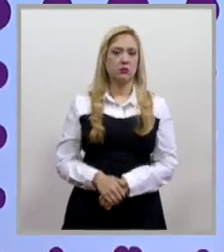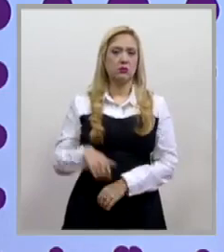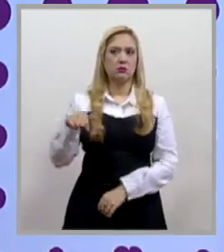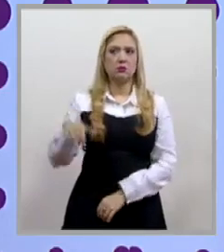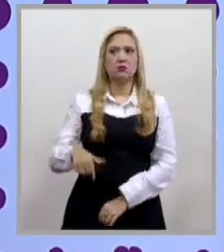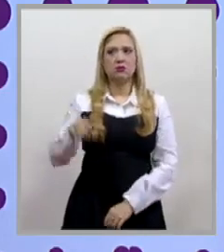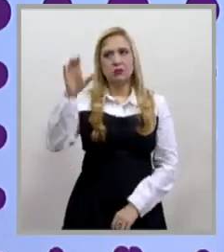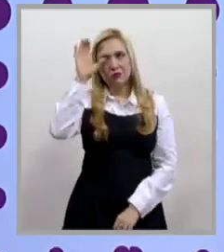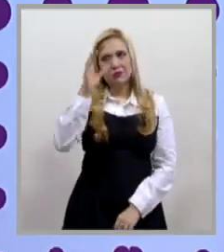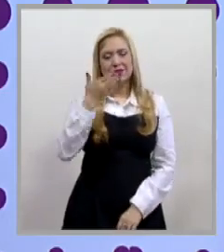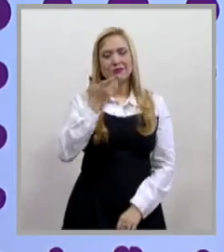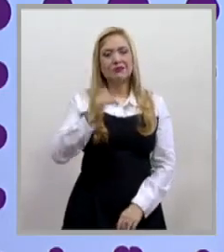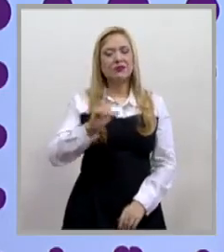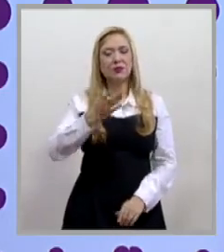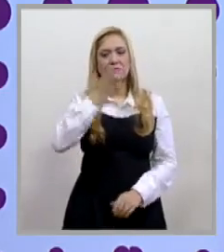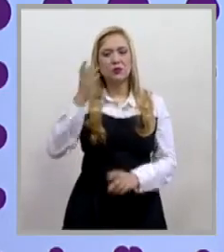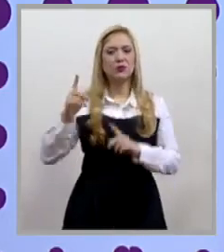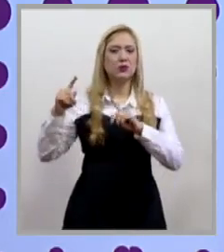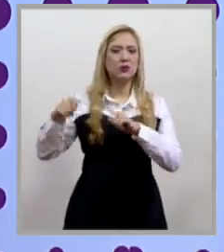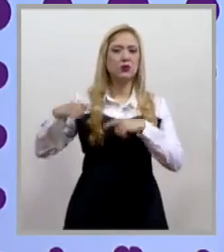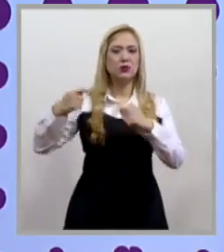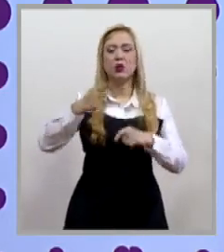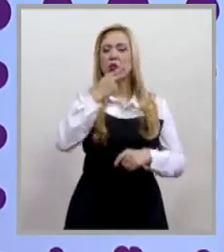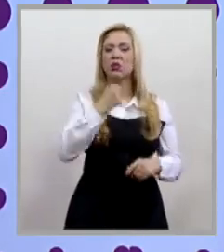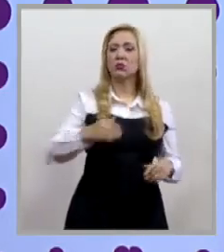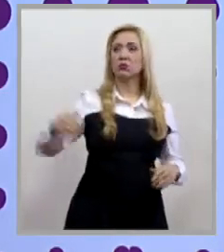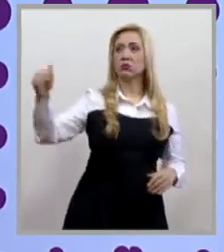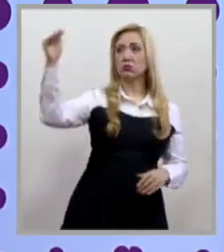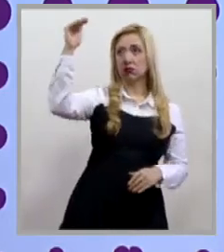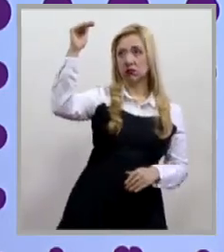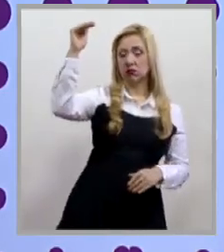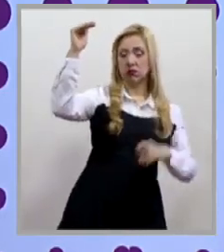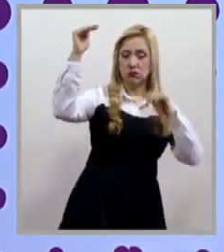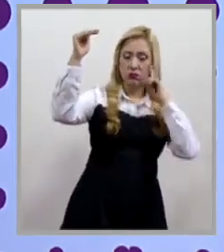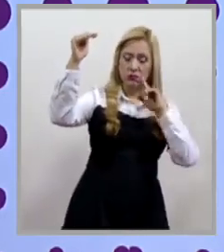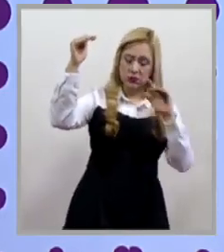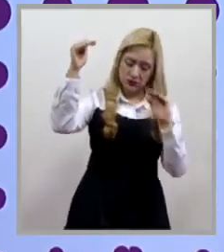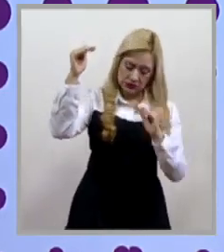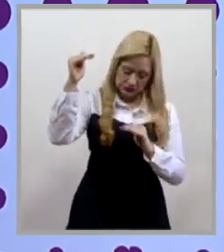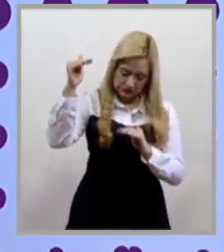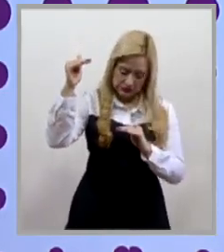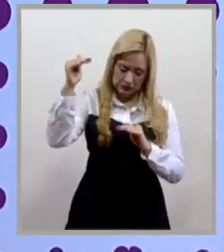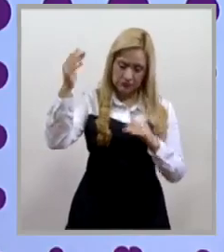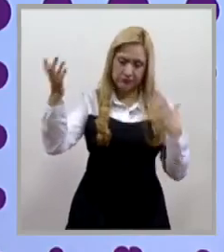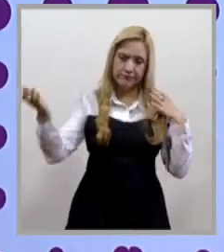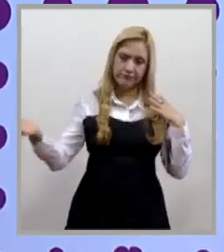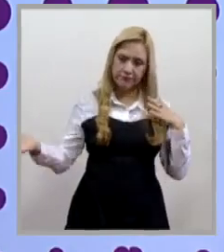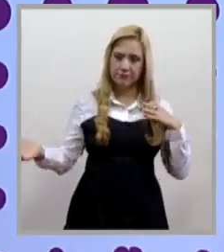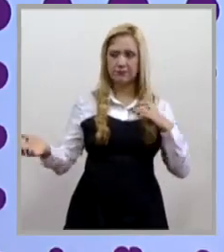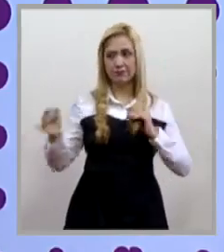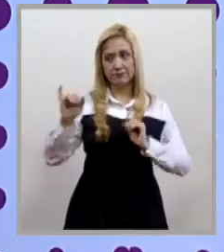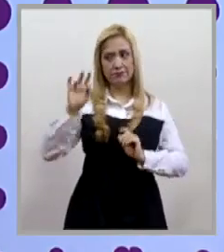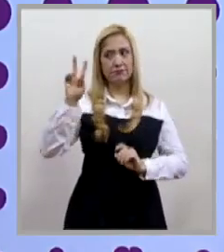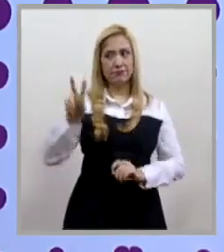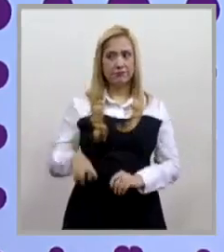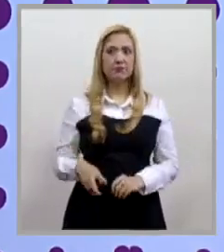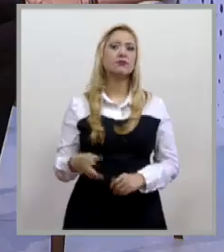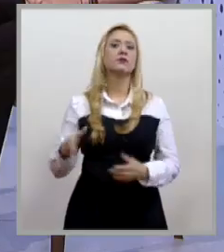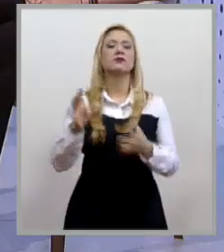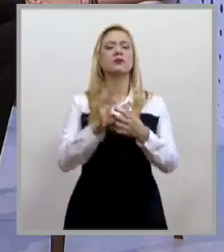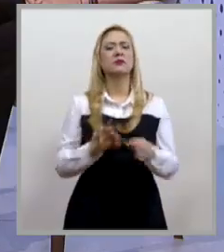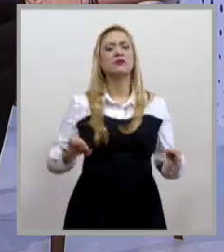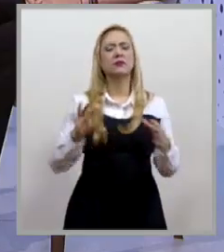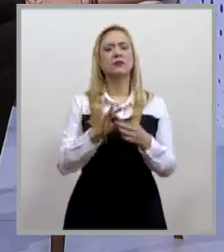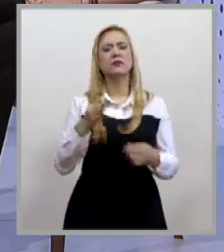estratifica, establece una jerarquía y una supremacía de los hombres sobre Claro. las mujeres. Y sobre gracias Gaby, sobre este